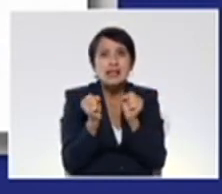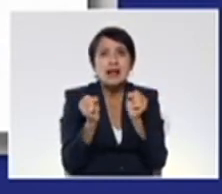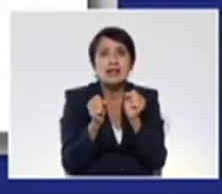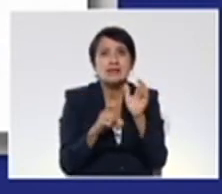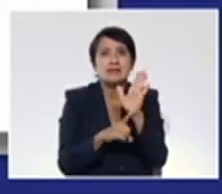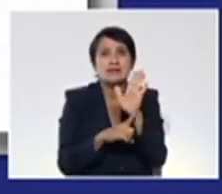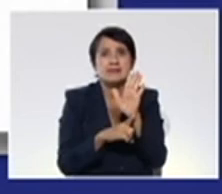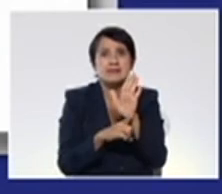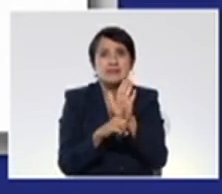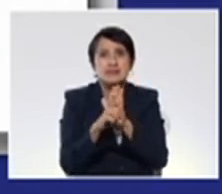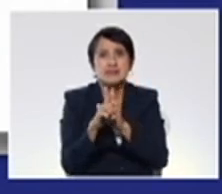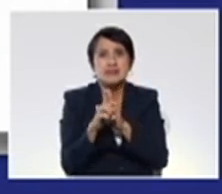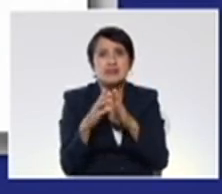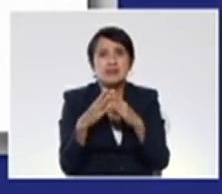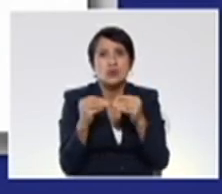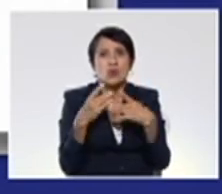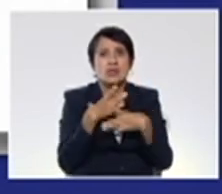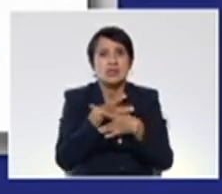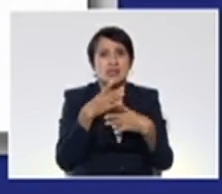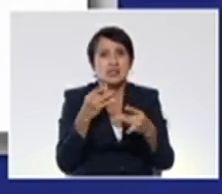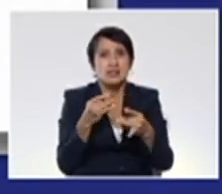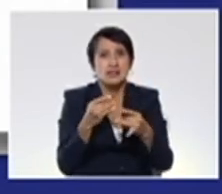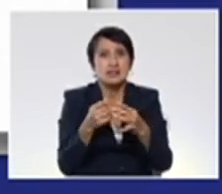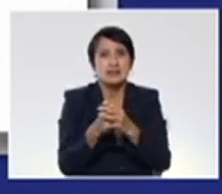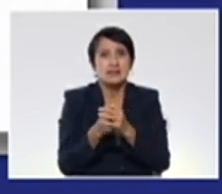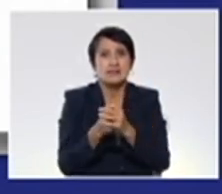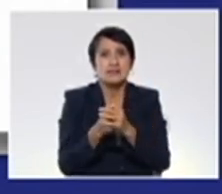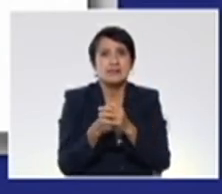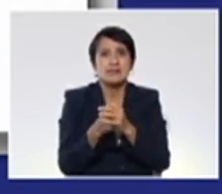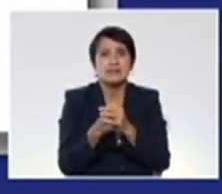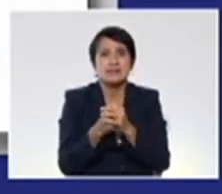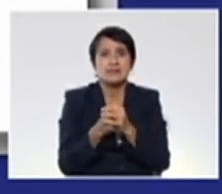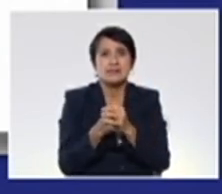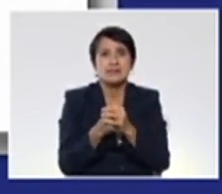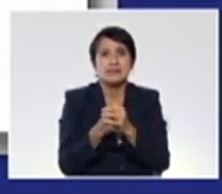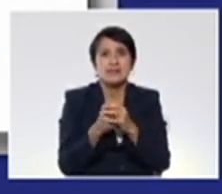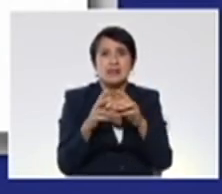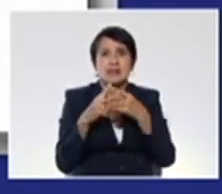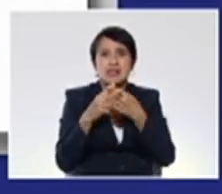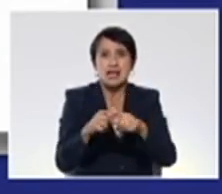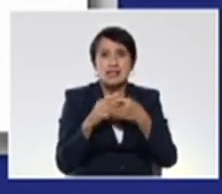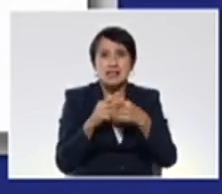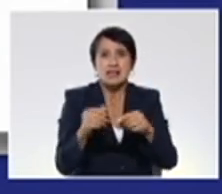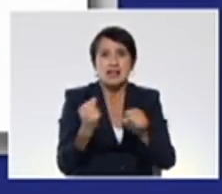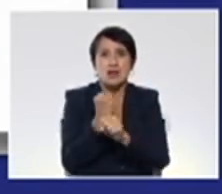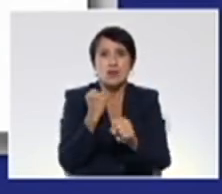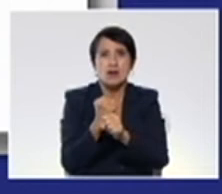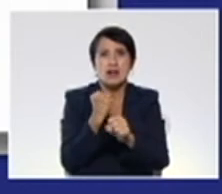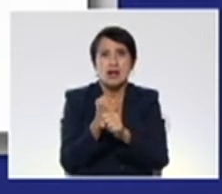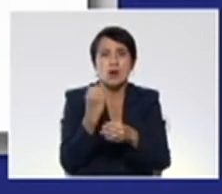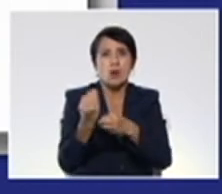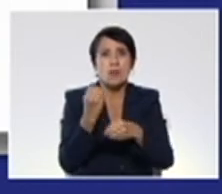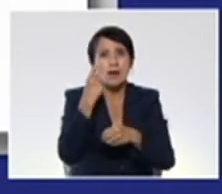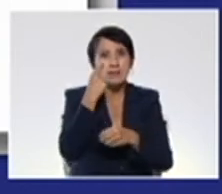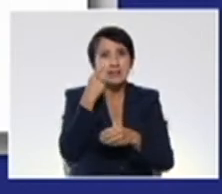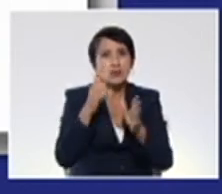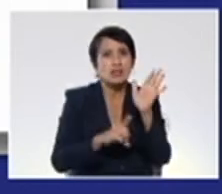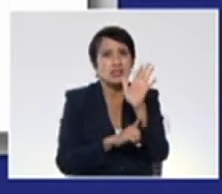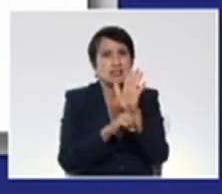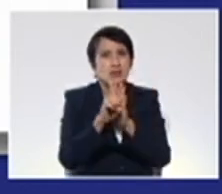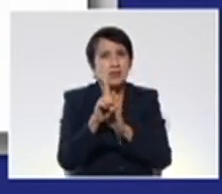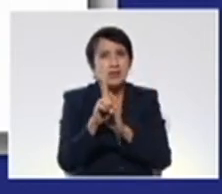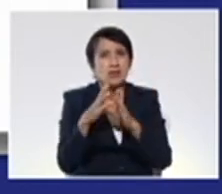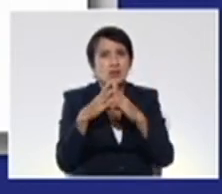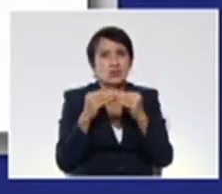desarrollado propuestas bien interesantes. La cría de animales, en algunos talleres de educación laboral, hemos visto cómo han desarrollado la